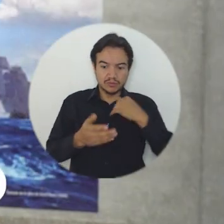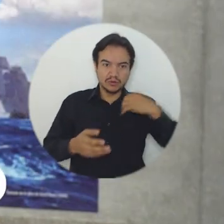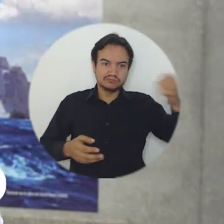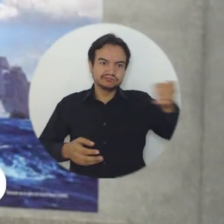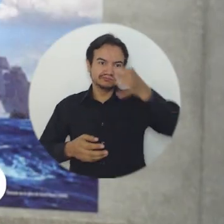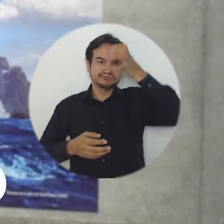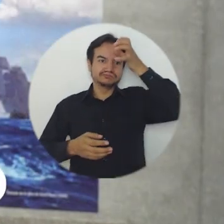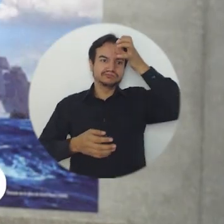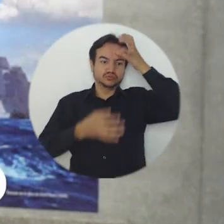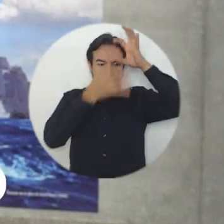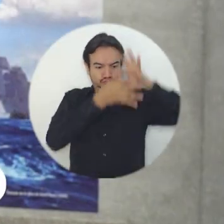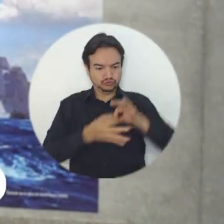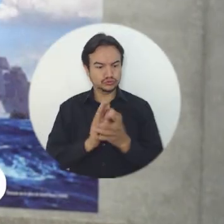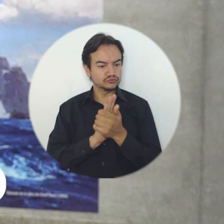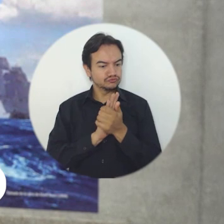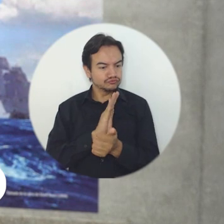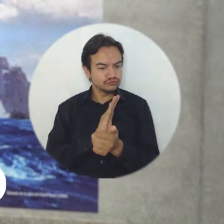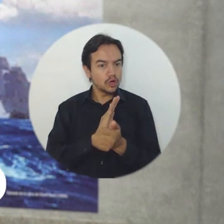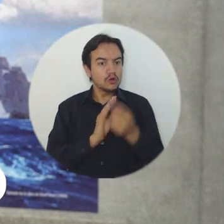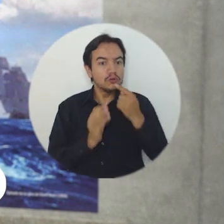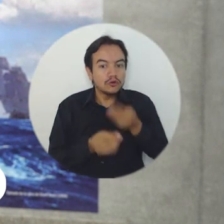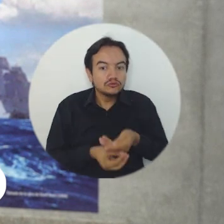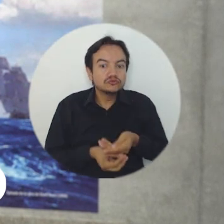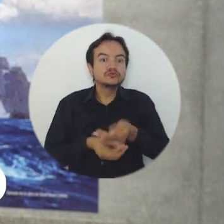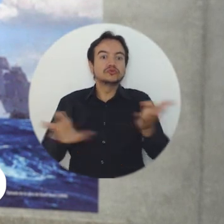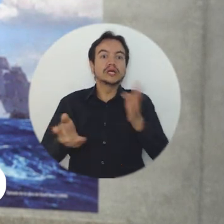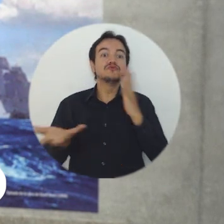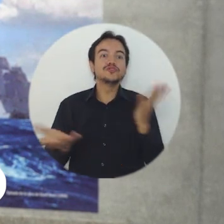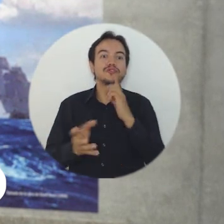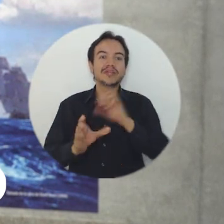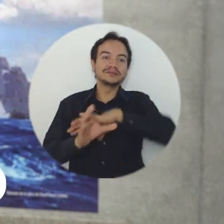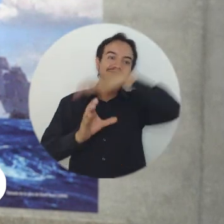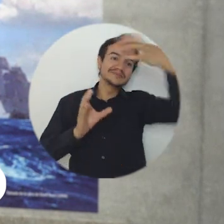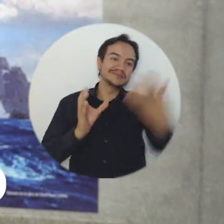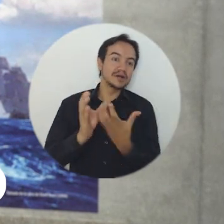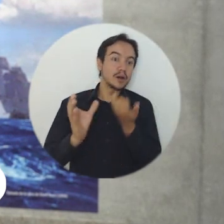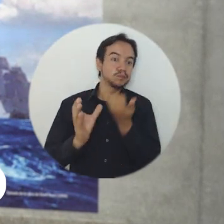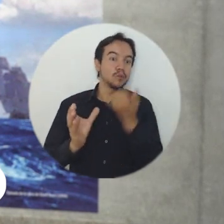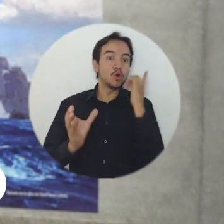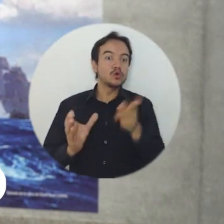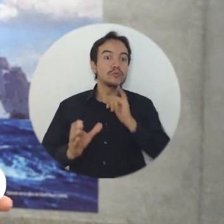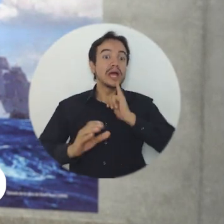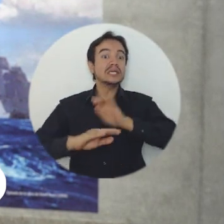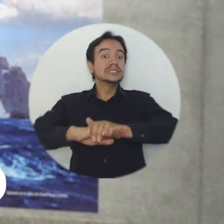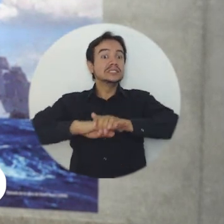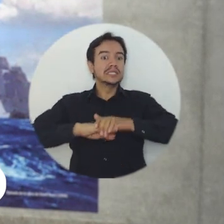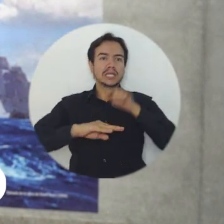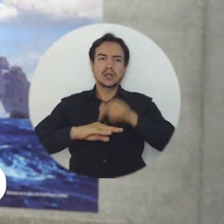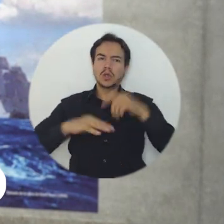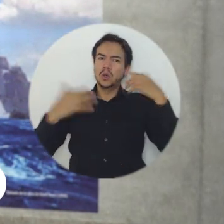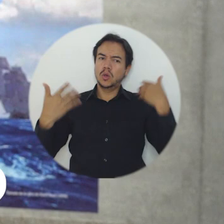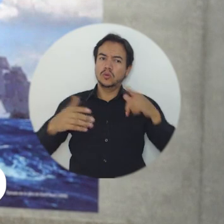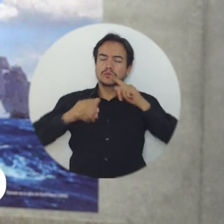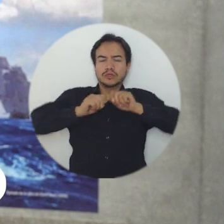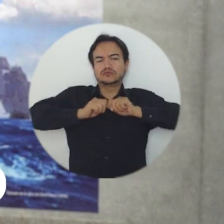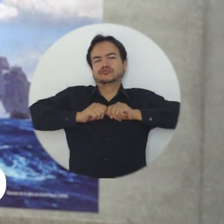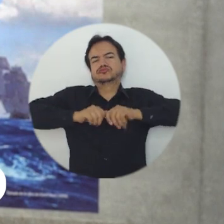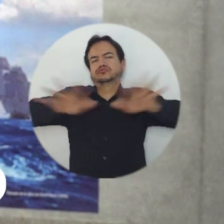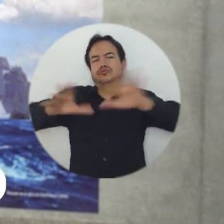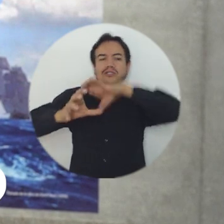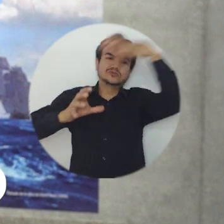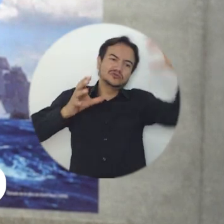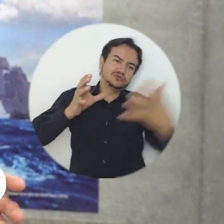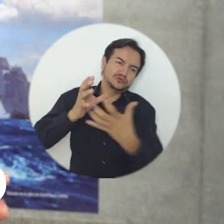de llevar el conocimiento, de llevar su talento justamente a todo el mundo, porque la herramienta del inglés